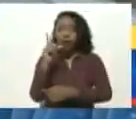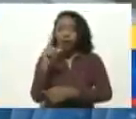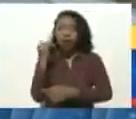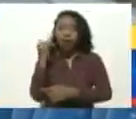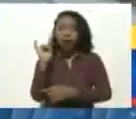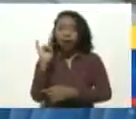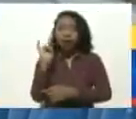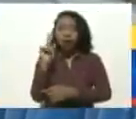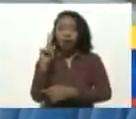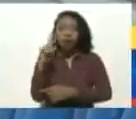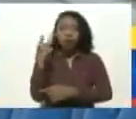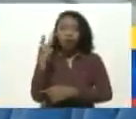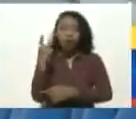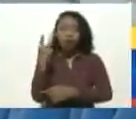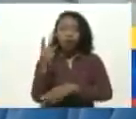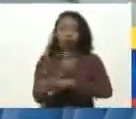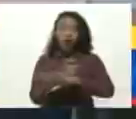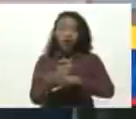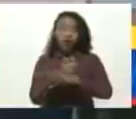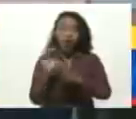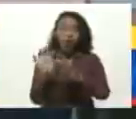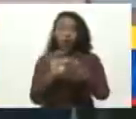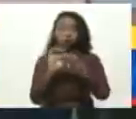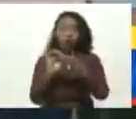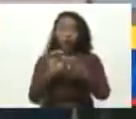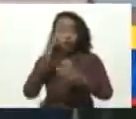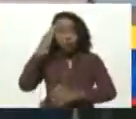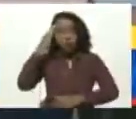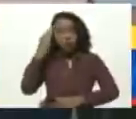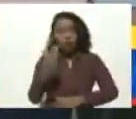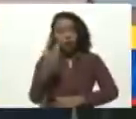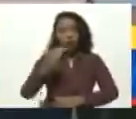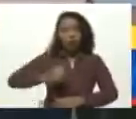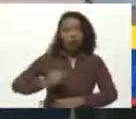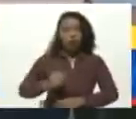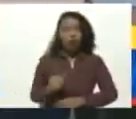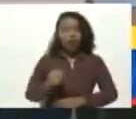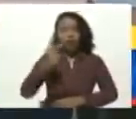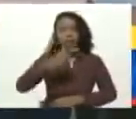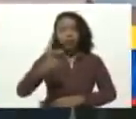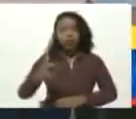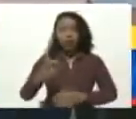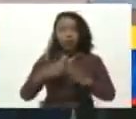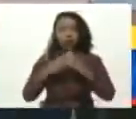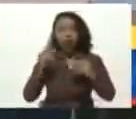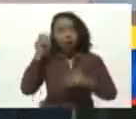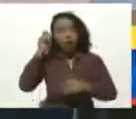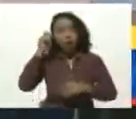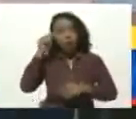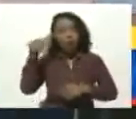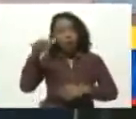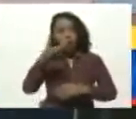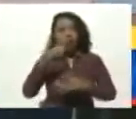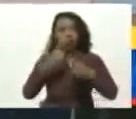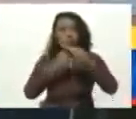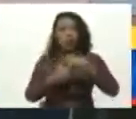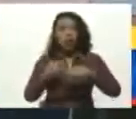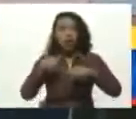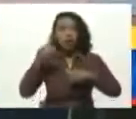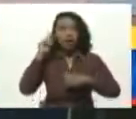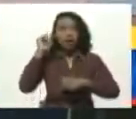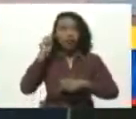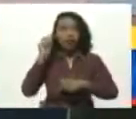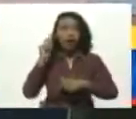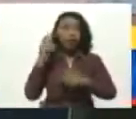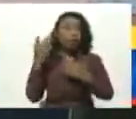articulación de un solo gobierno y la unión cívico-militar, policial y todo el pueblo sumado a esta tarea, presidente.